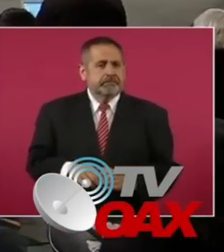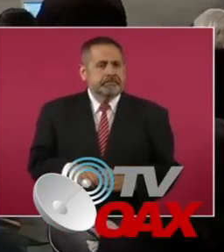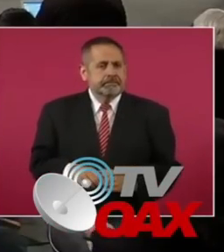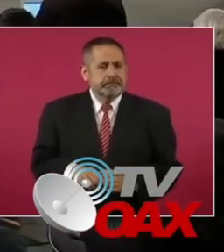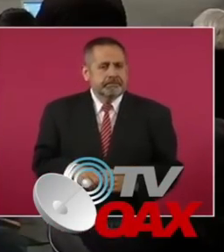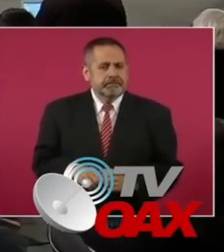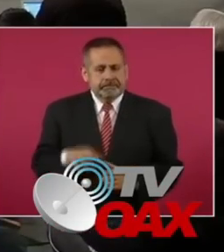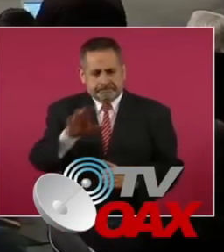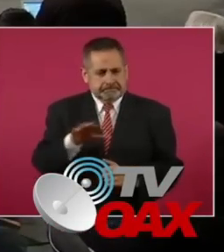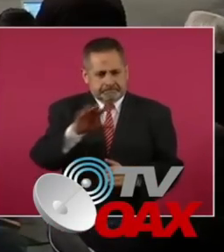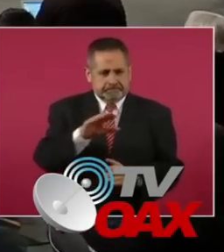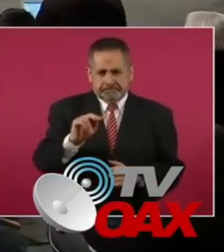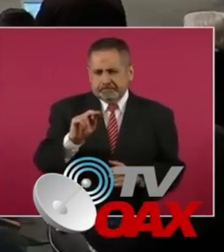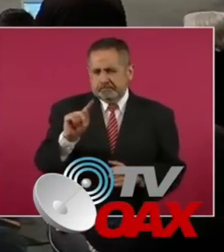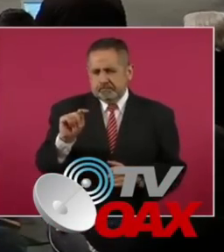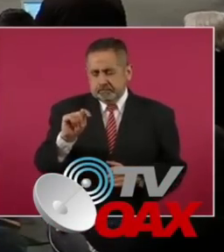de aquí